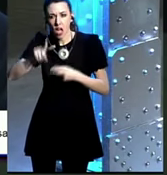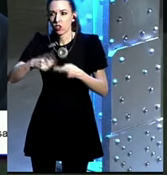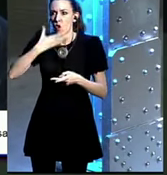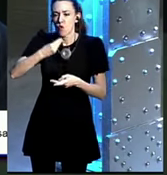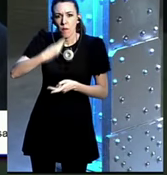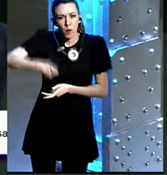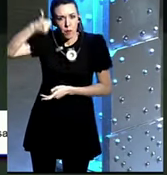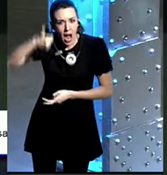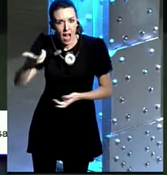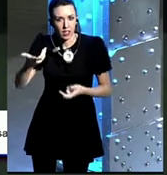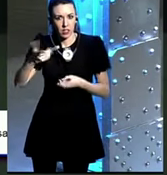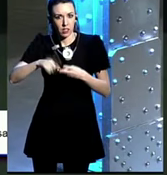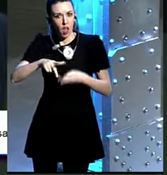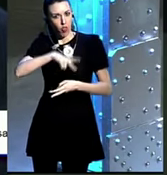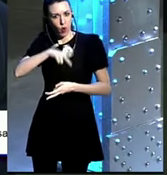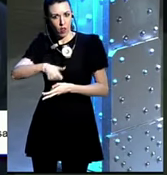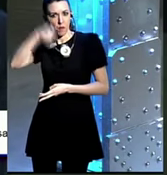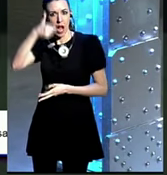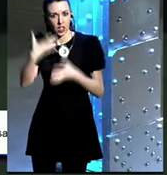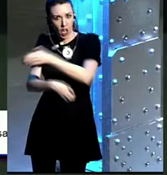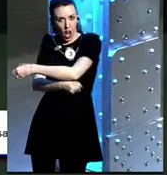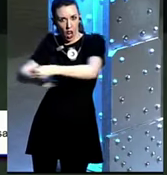más guapos, más educados,